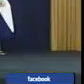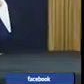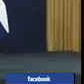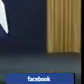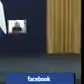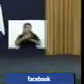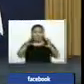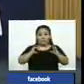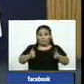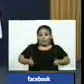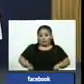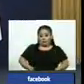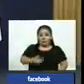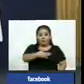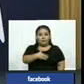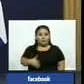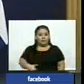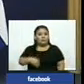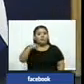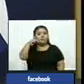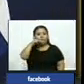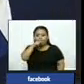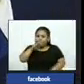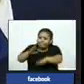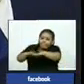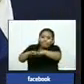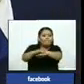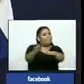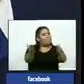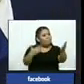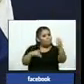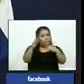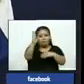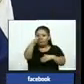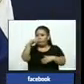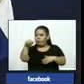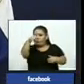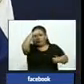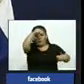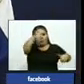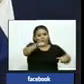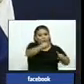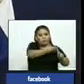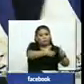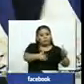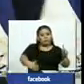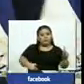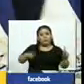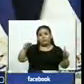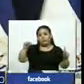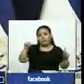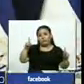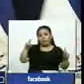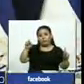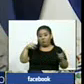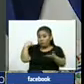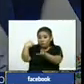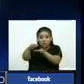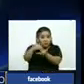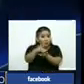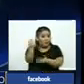El gobierno del presidente Nayib Bukele llama a otros países a desconocer el mandato de Nicolás Maduro y expulsar a diplomáticos.